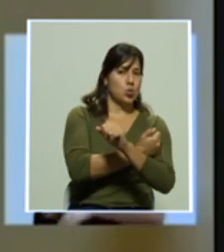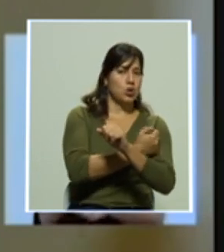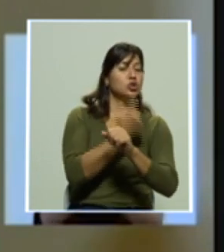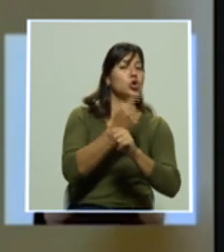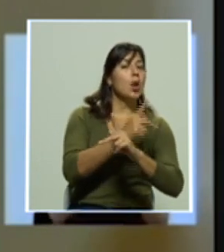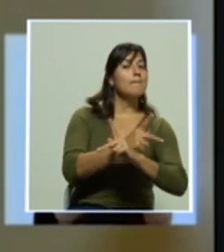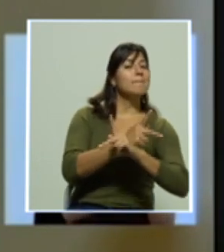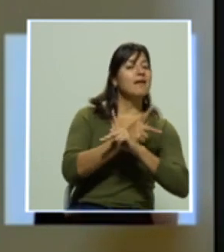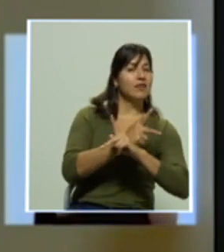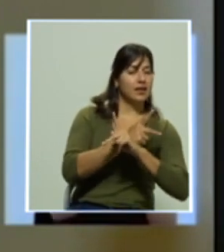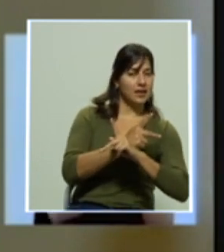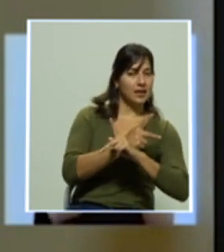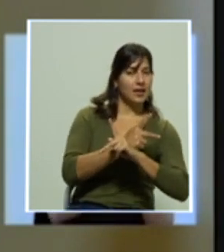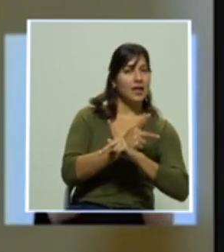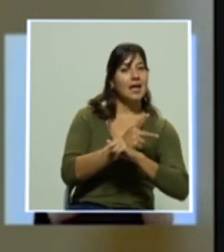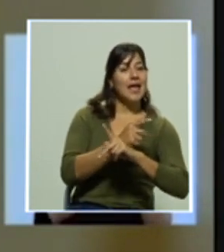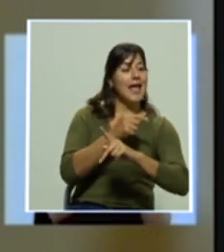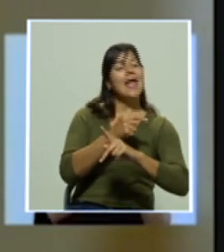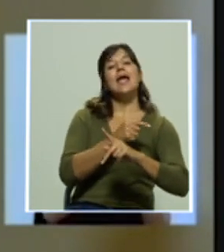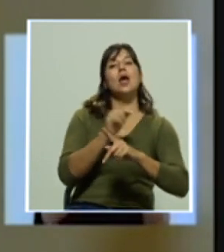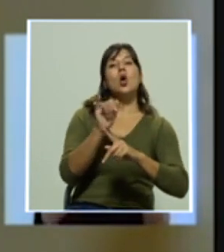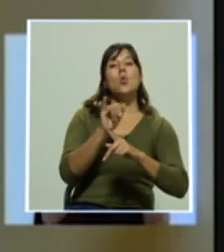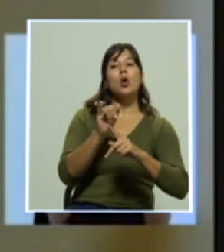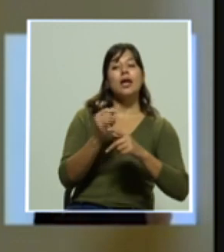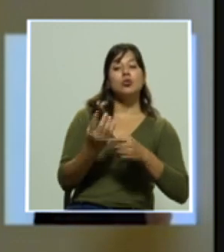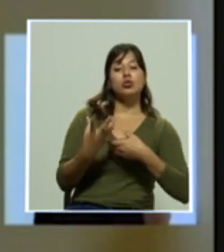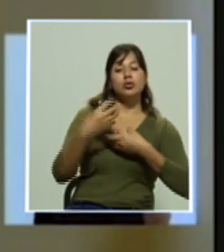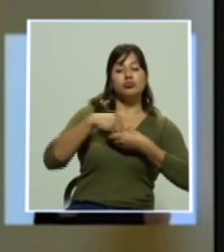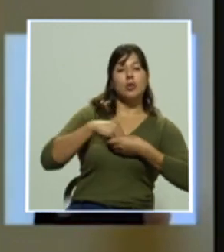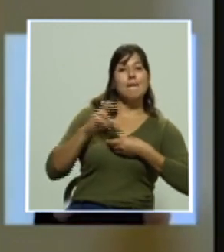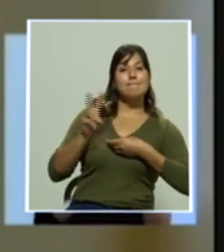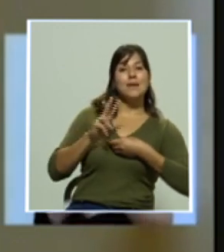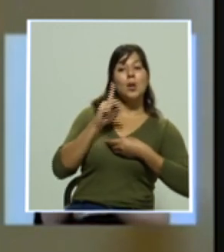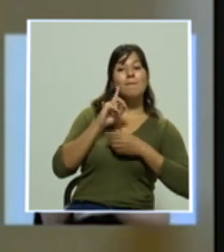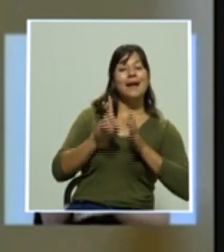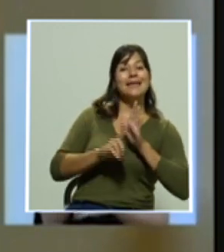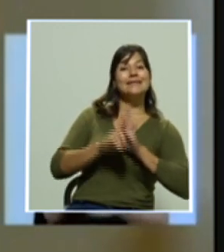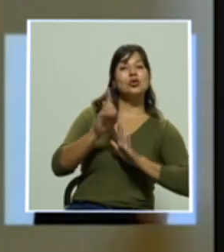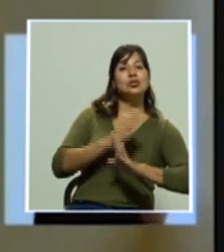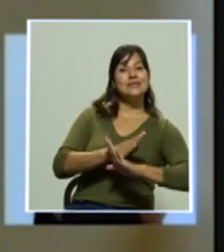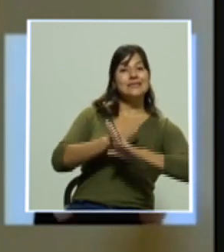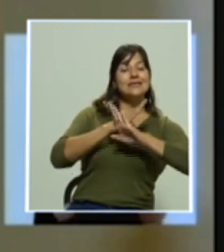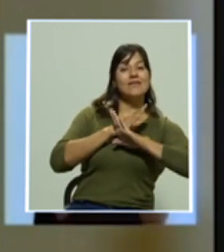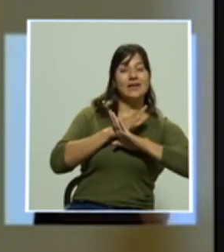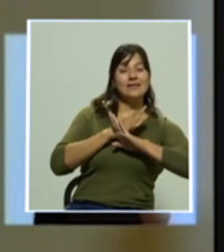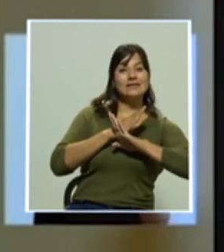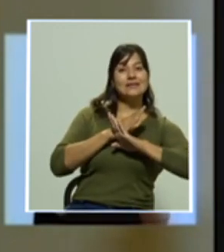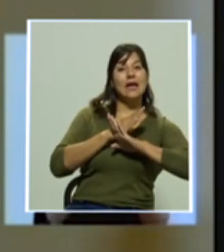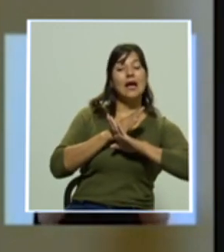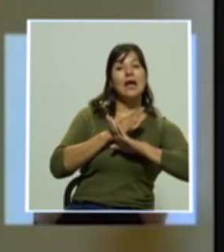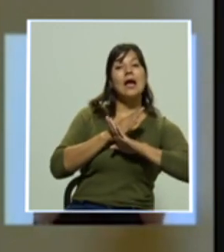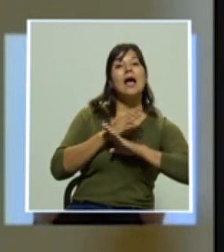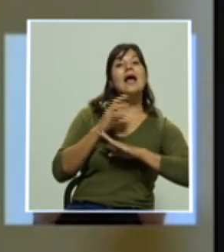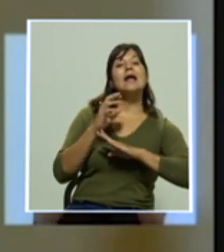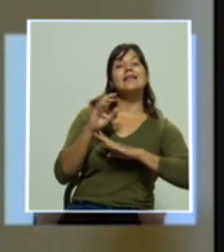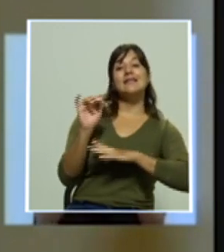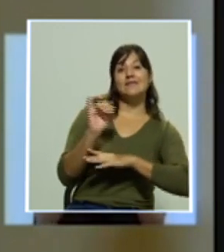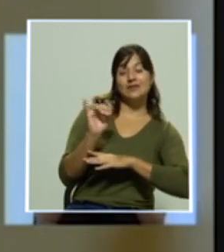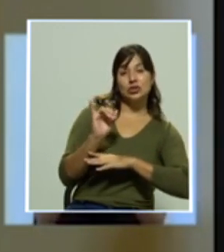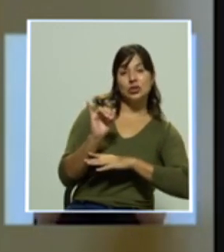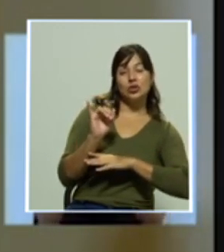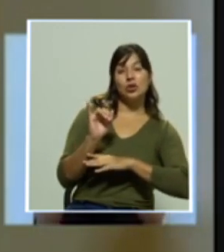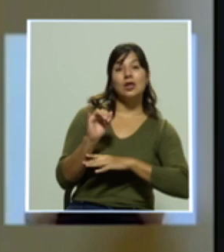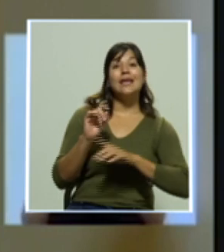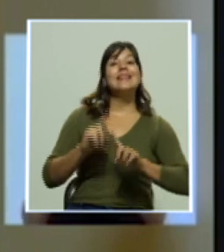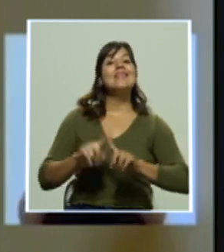prevenir, adelantarse a la infección y evitarla o disminuir en muchos casos su gravedad, a